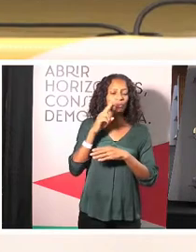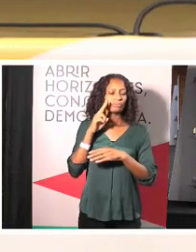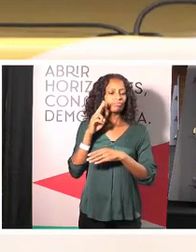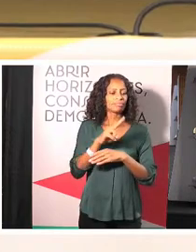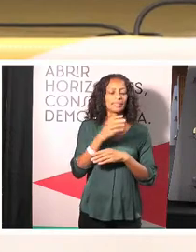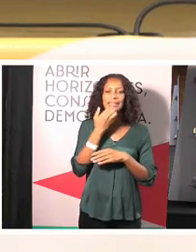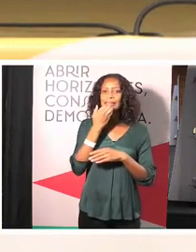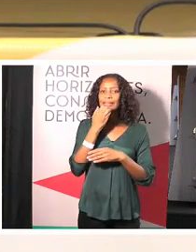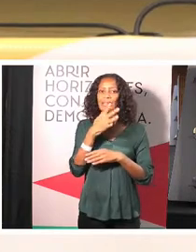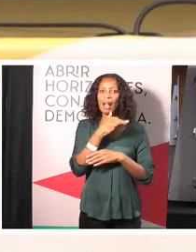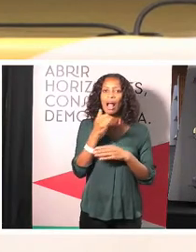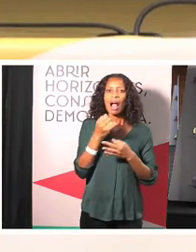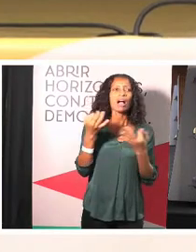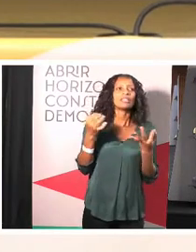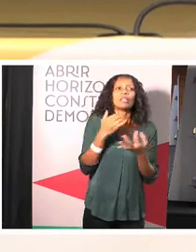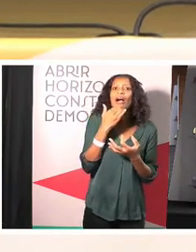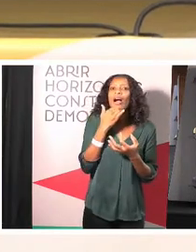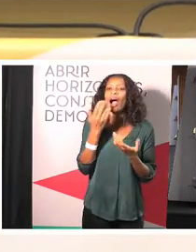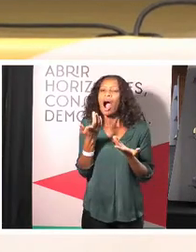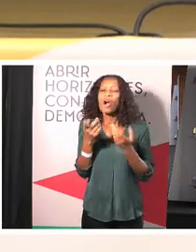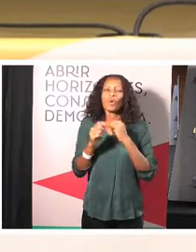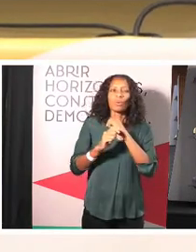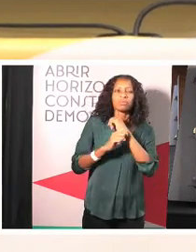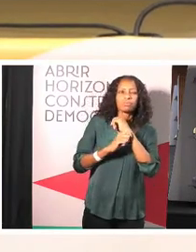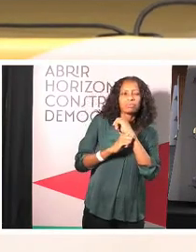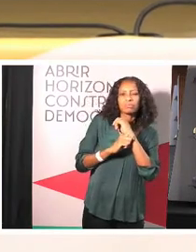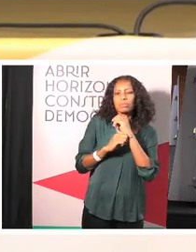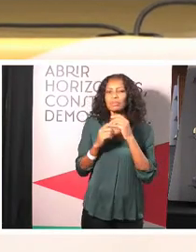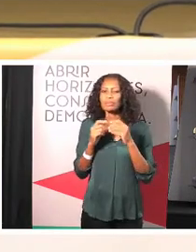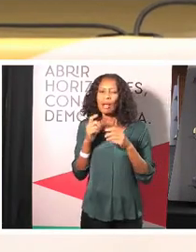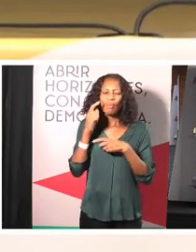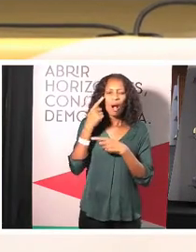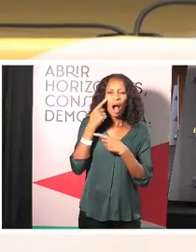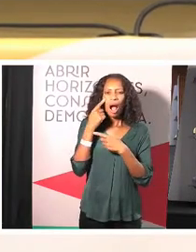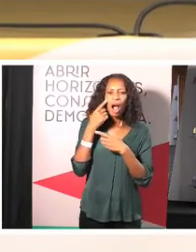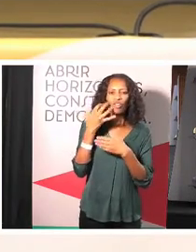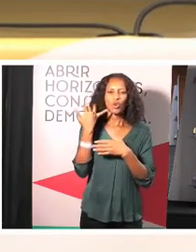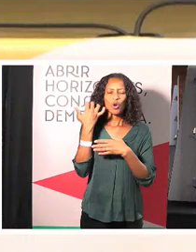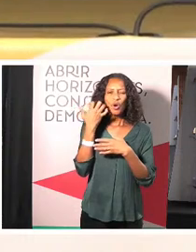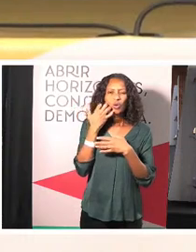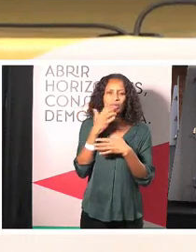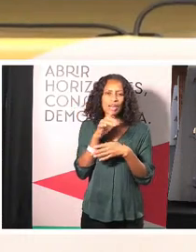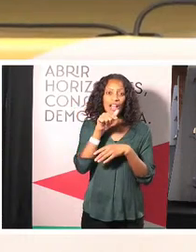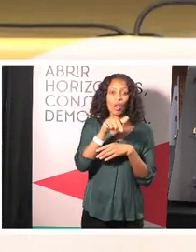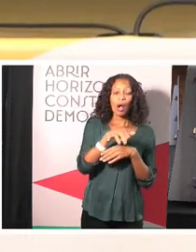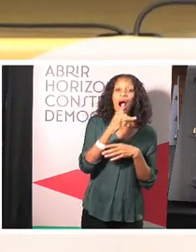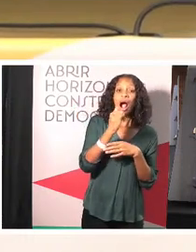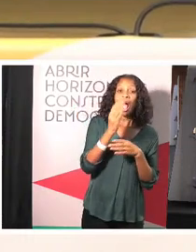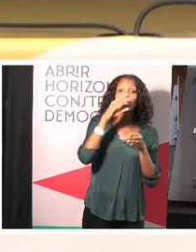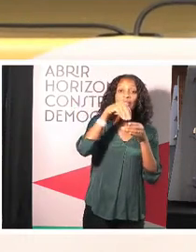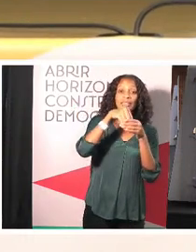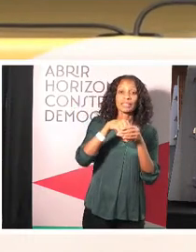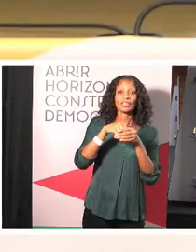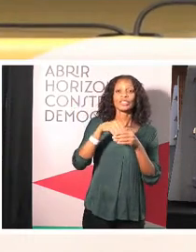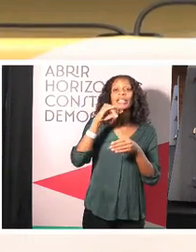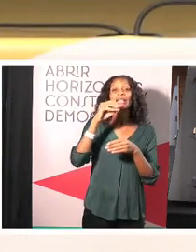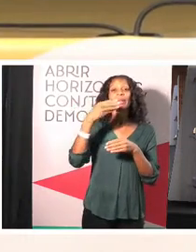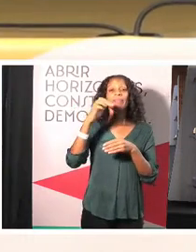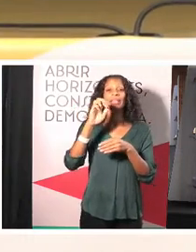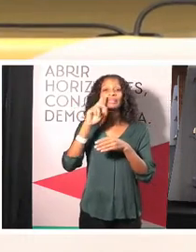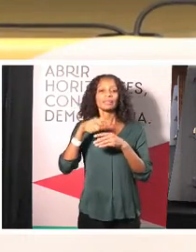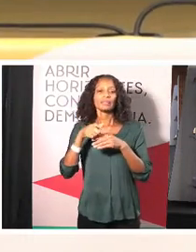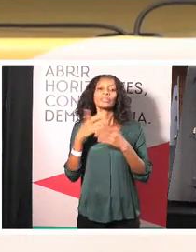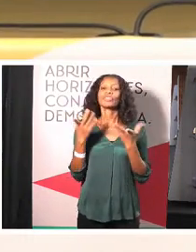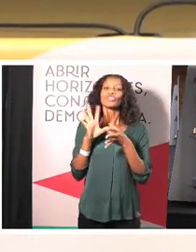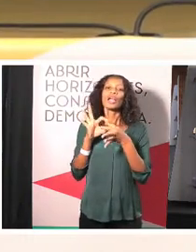existe alguna trama dentro del IBEX, siempre vemos esas ramificaciones con el franquismo, ¿no? Pero al final, más